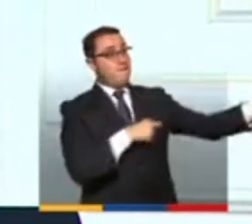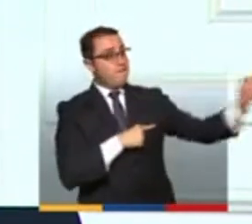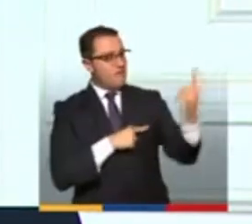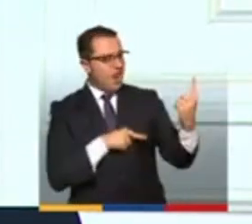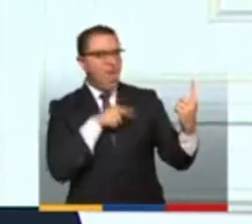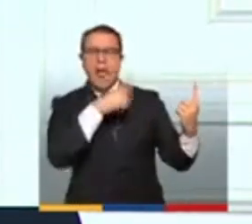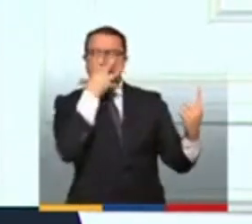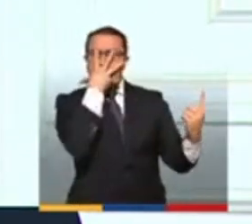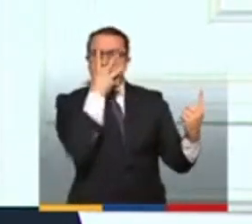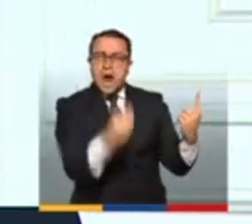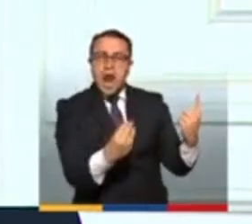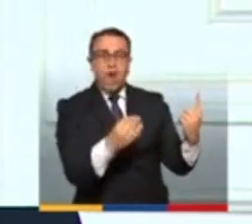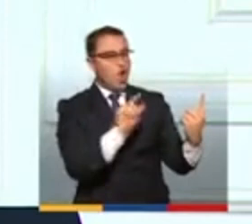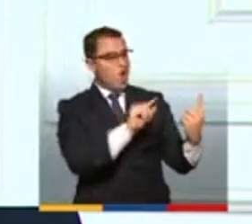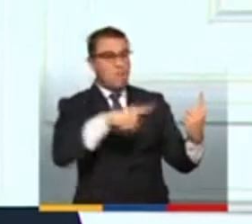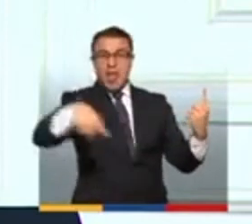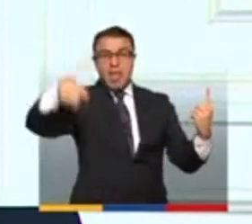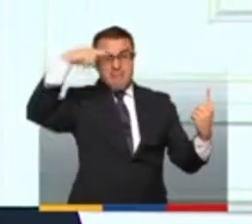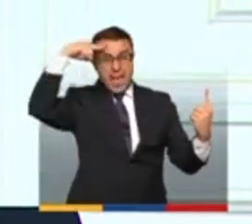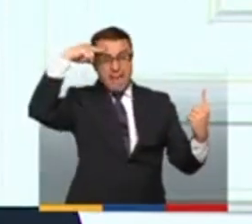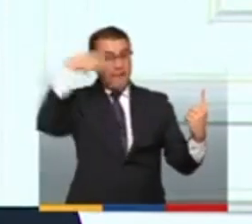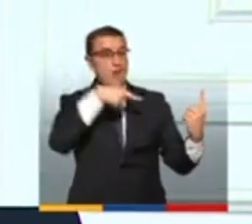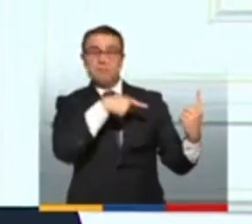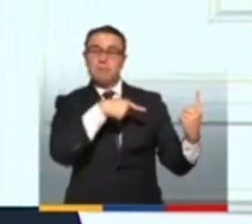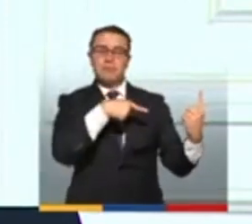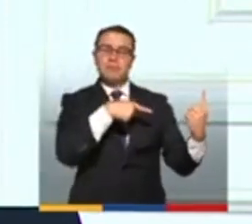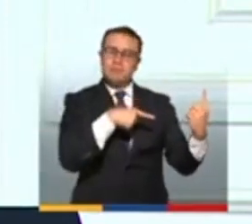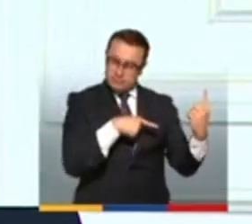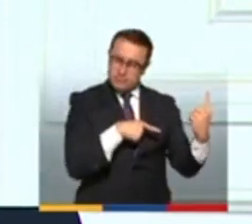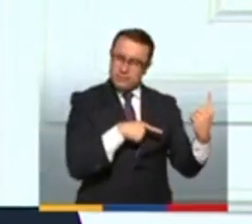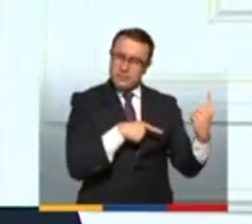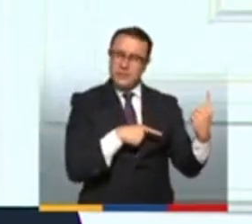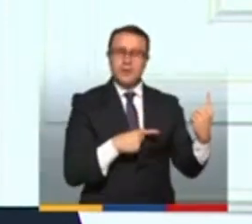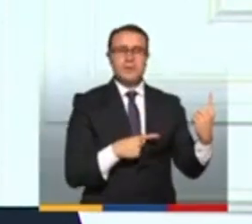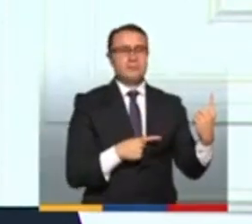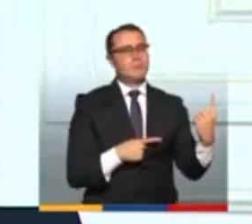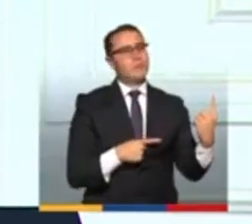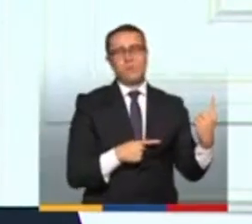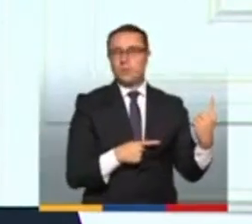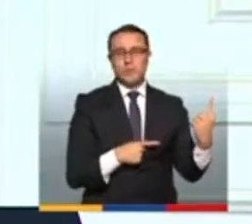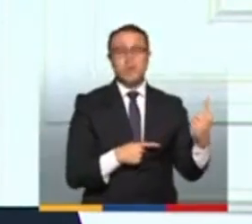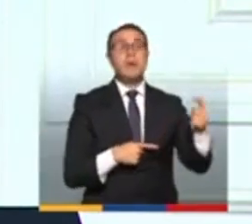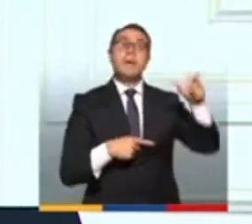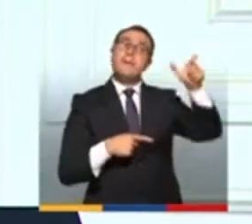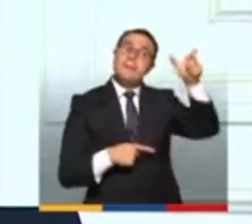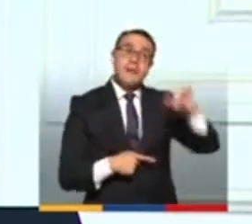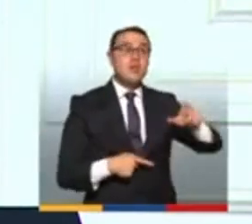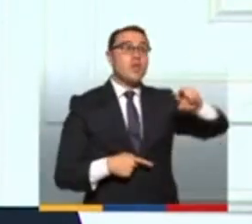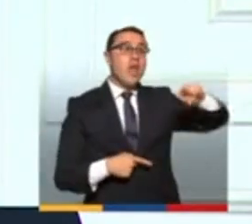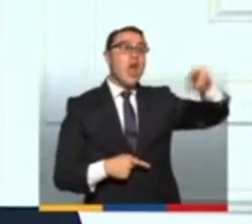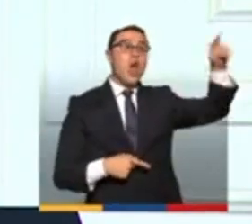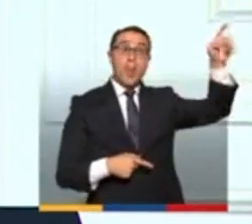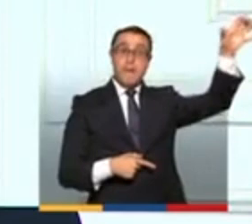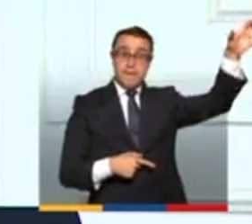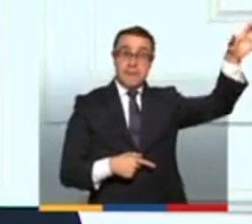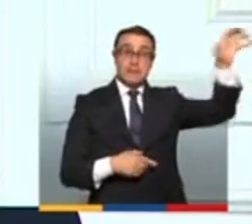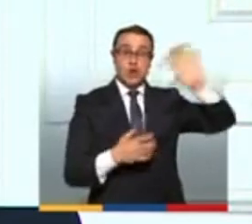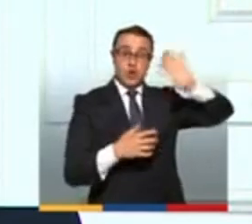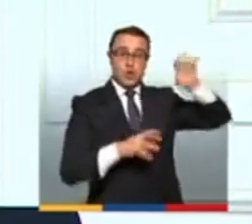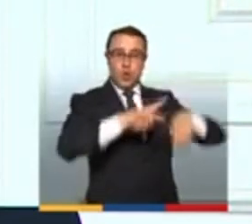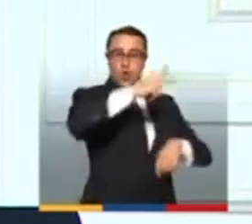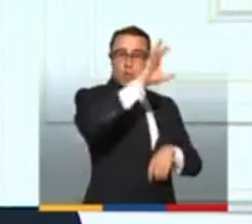presencia en el país. Cuando la persona que viene de afuera suma a la fuerza laboral,